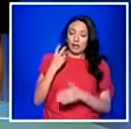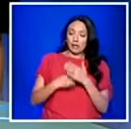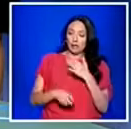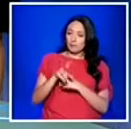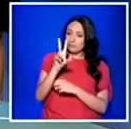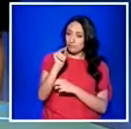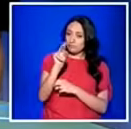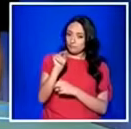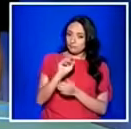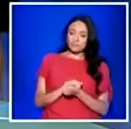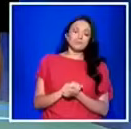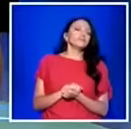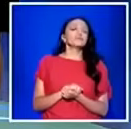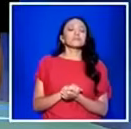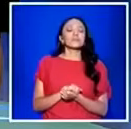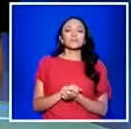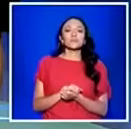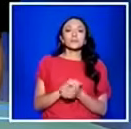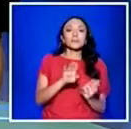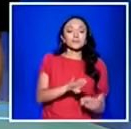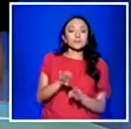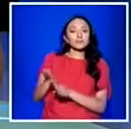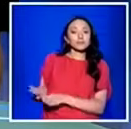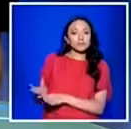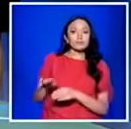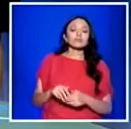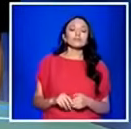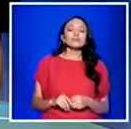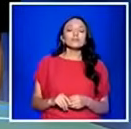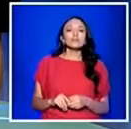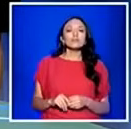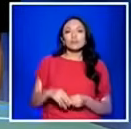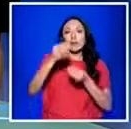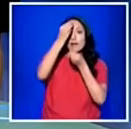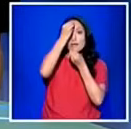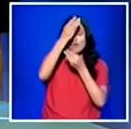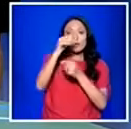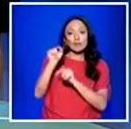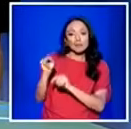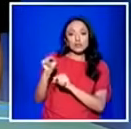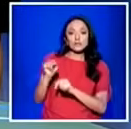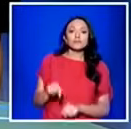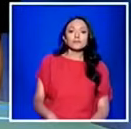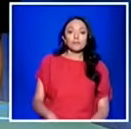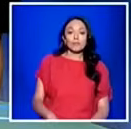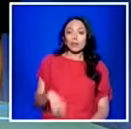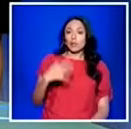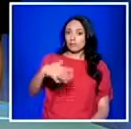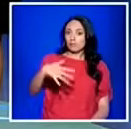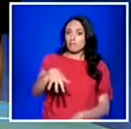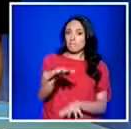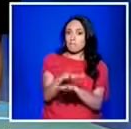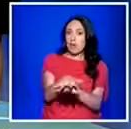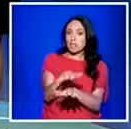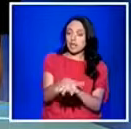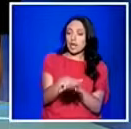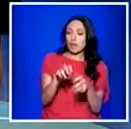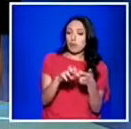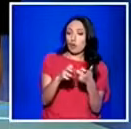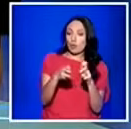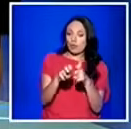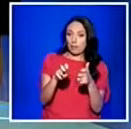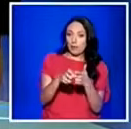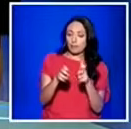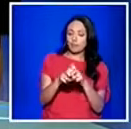nuestro vehículo. Pero son las 7:32. Vamos con la información. Un taco de dinamita fue hallado debajo de un banco